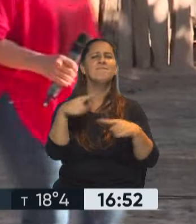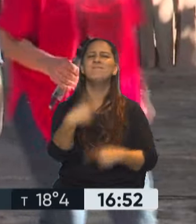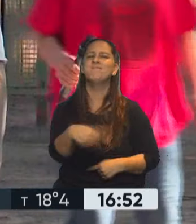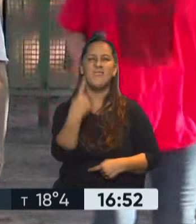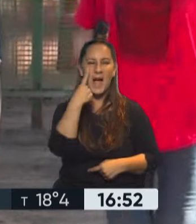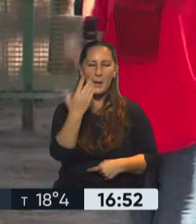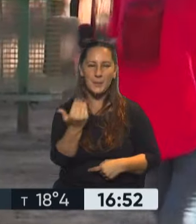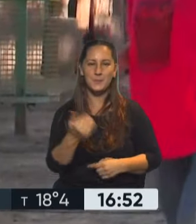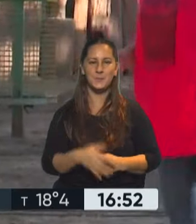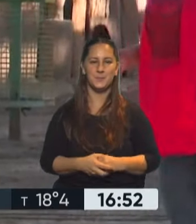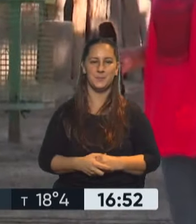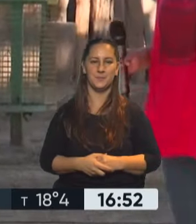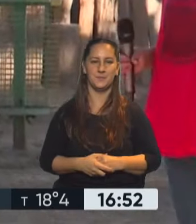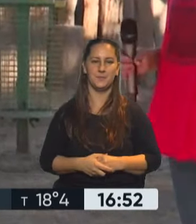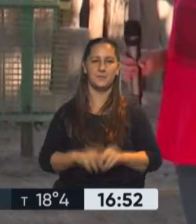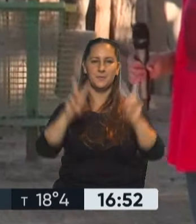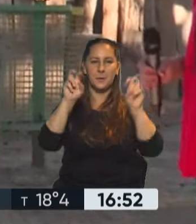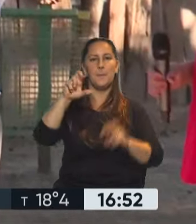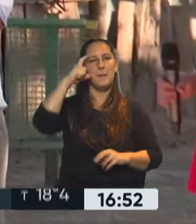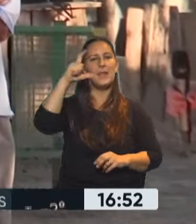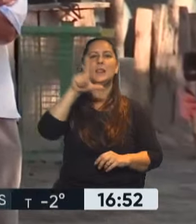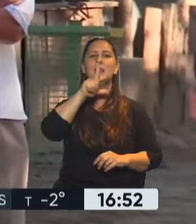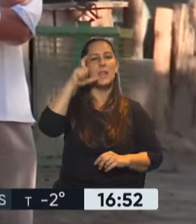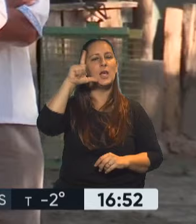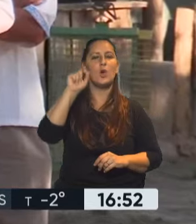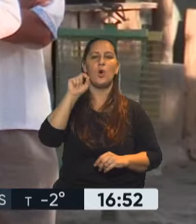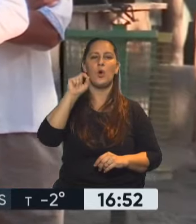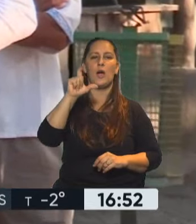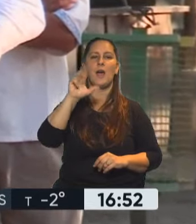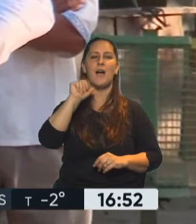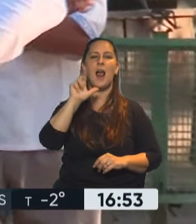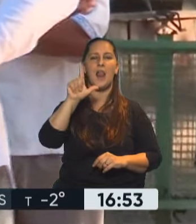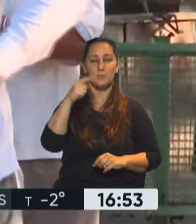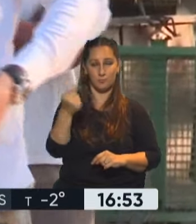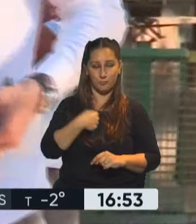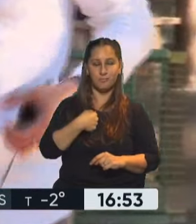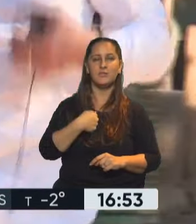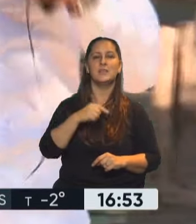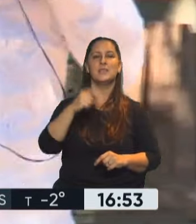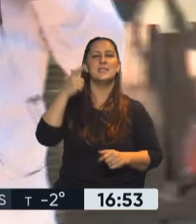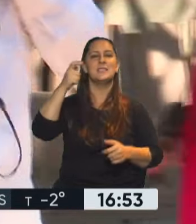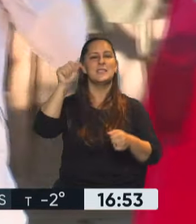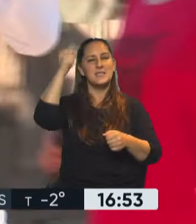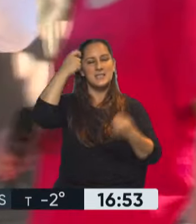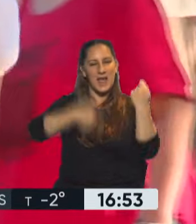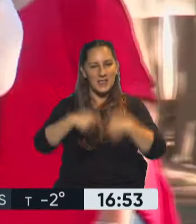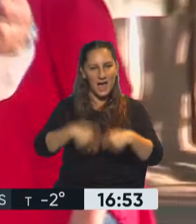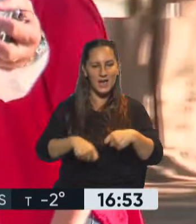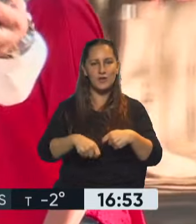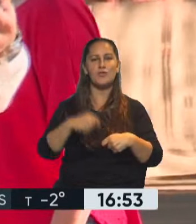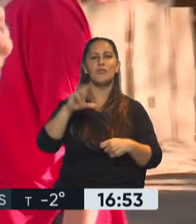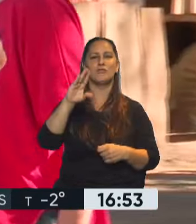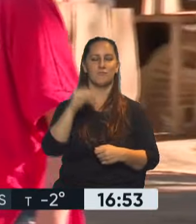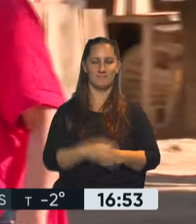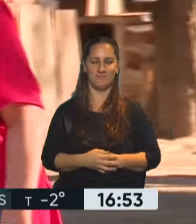Bueno, vamos a hacer un tema de Peteco Carvajal. Soy santiagueño, soy chacarera. Muy bien, directamente desde el patio del Indio